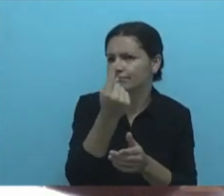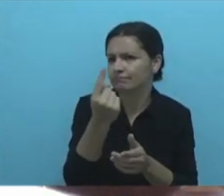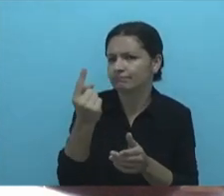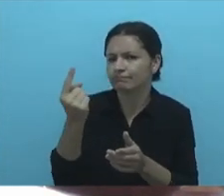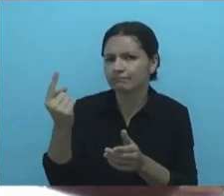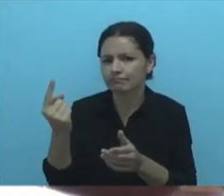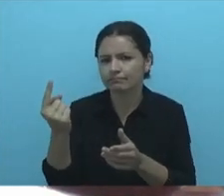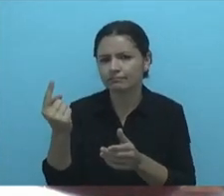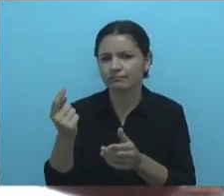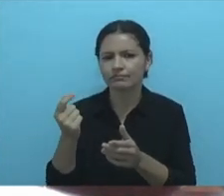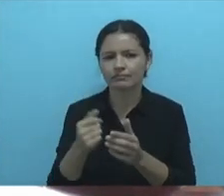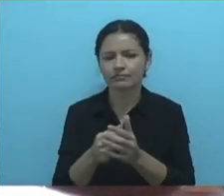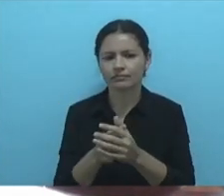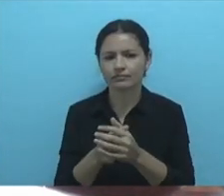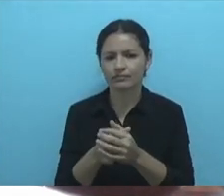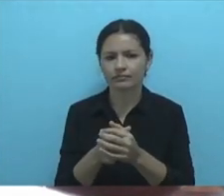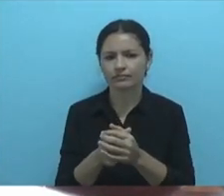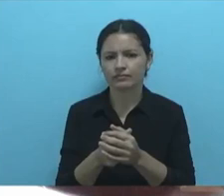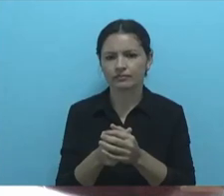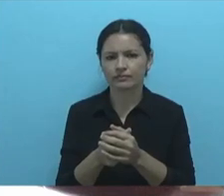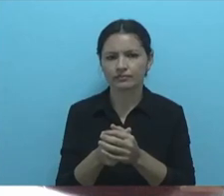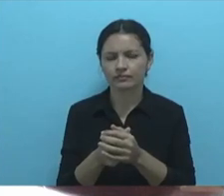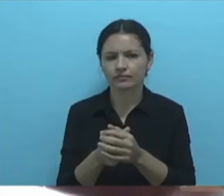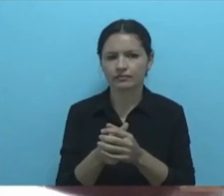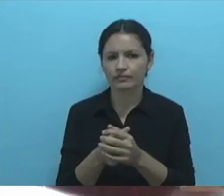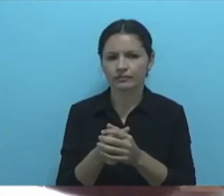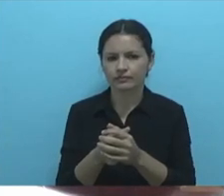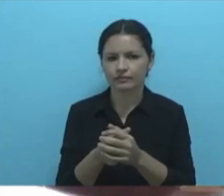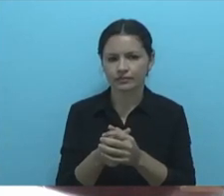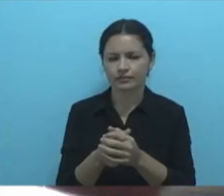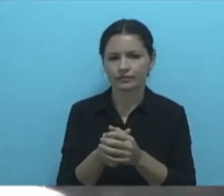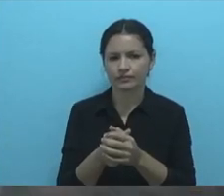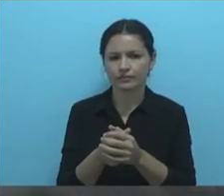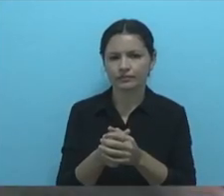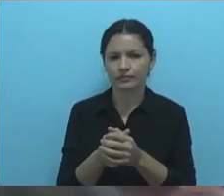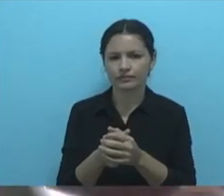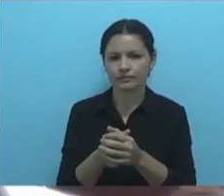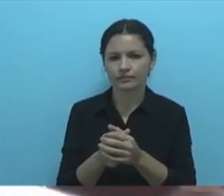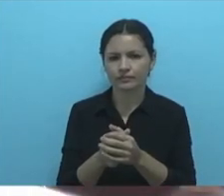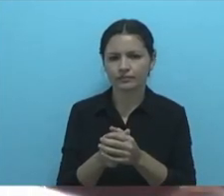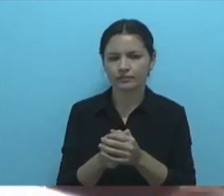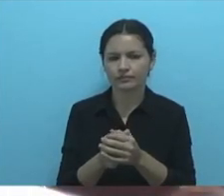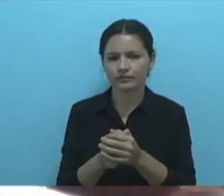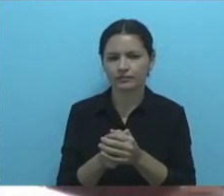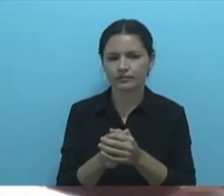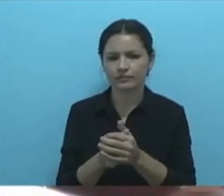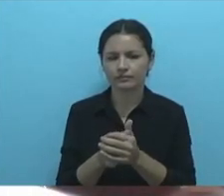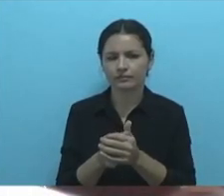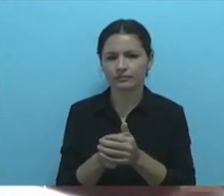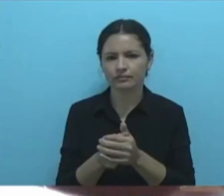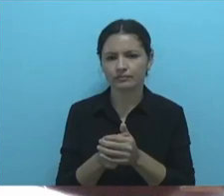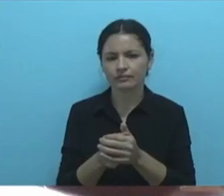ha olvidado que el estado ha olvidado hacia otro costado y que ha ignorado creo que hoy venimos